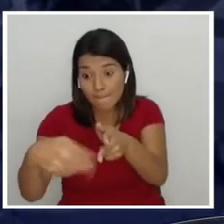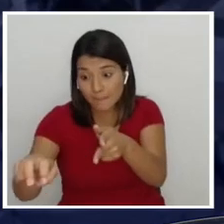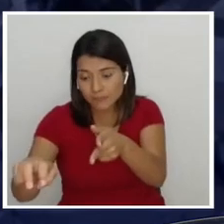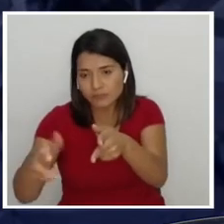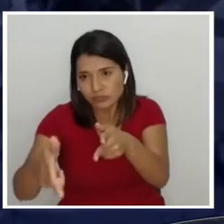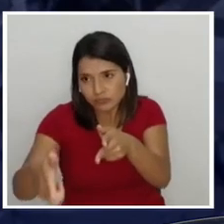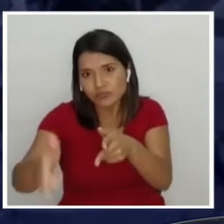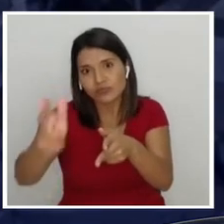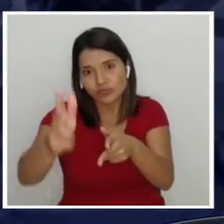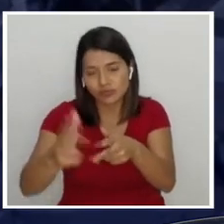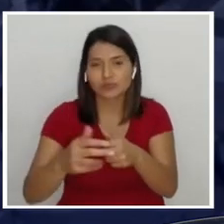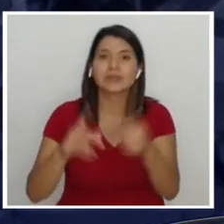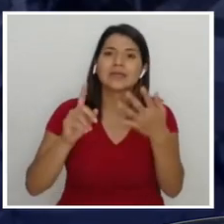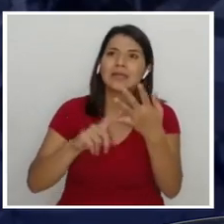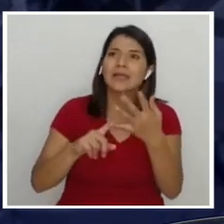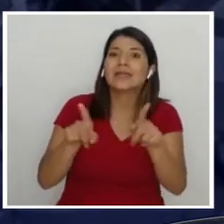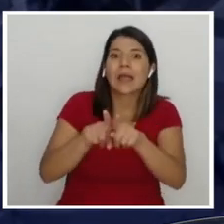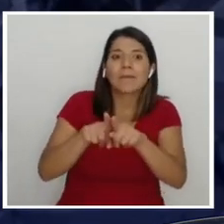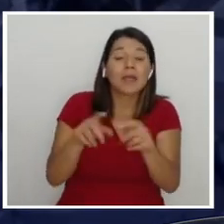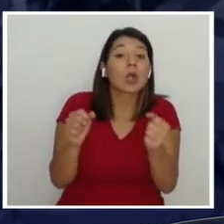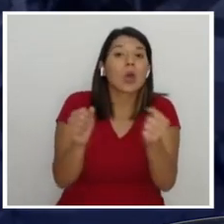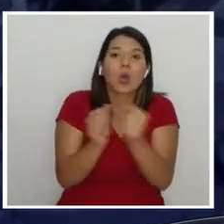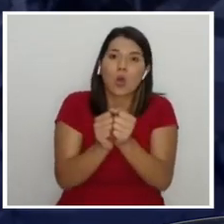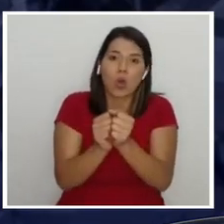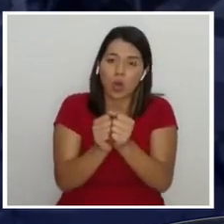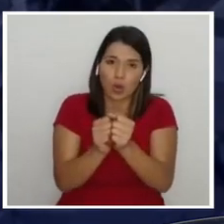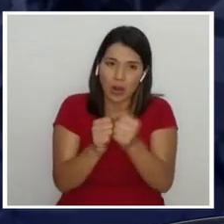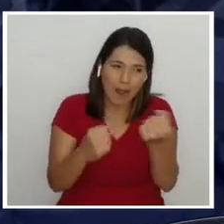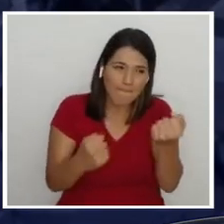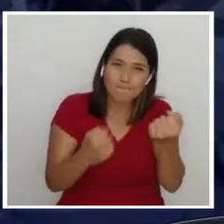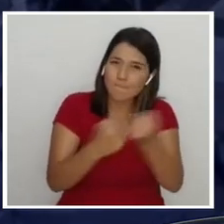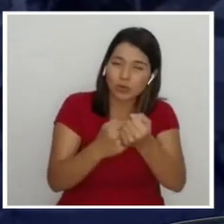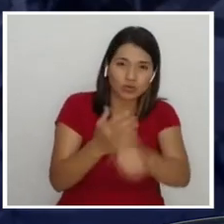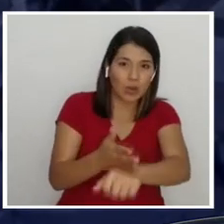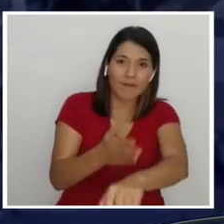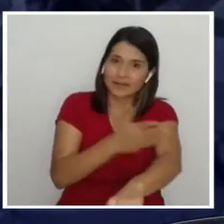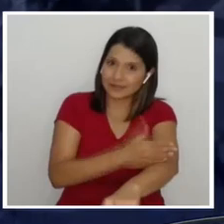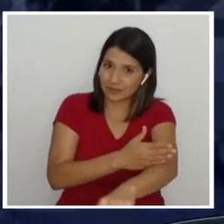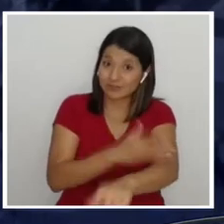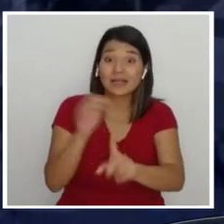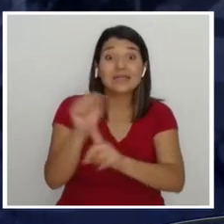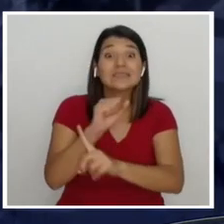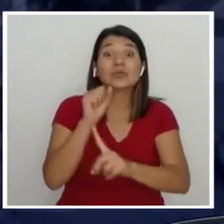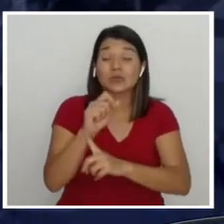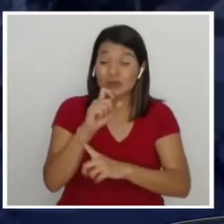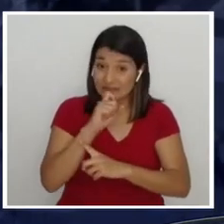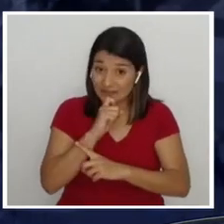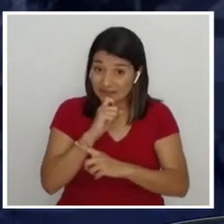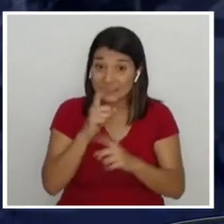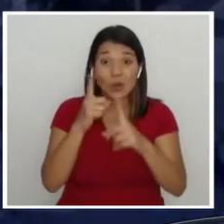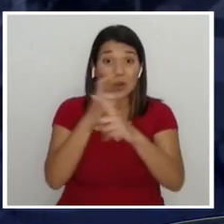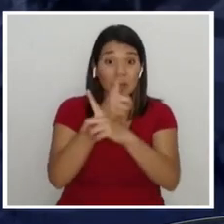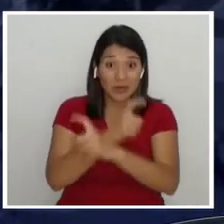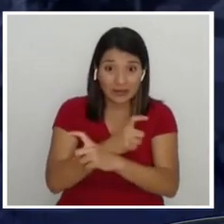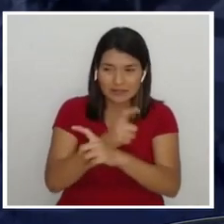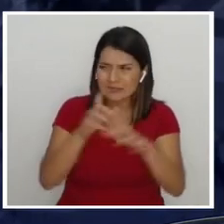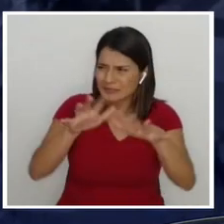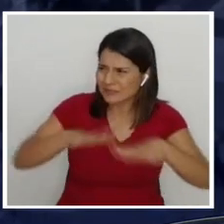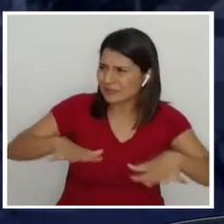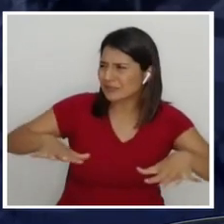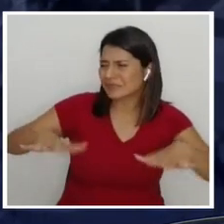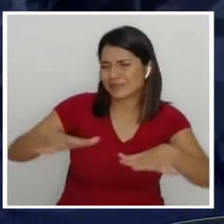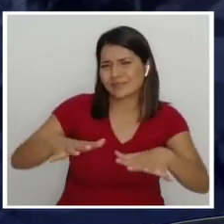vida. La situación era difícil, era compleja, las condiciones climáticas adversas, pero